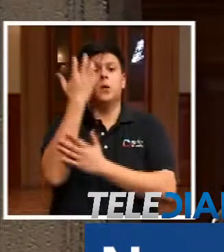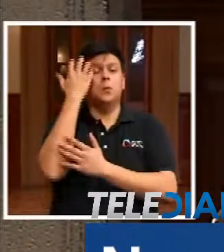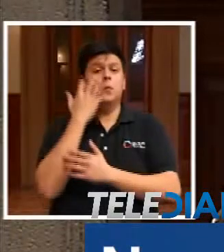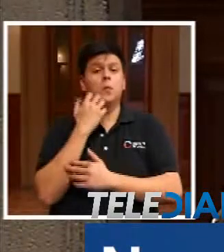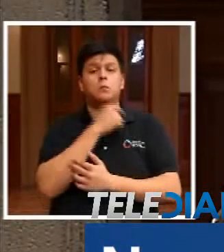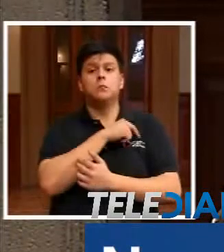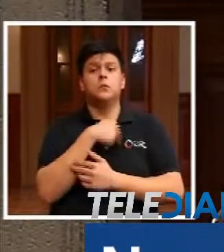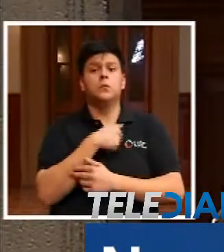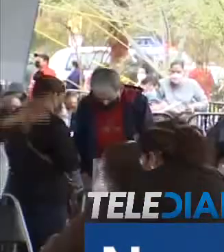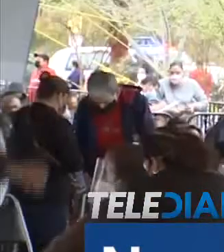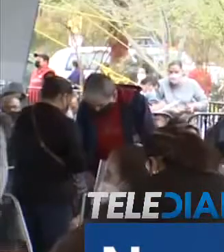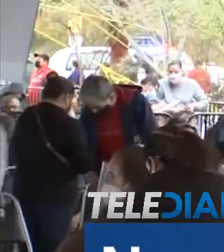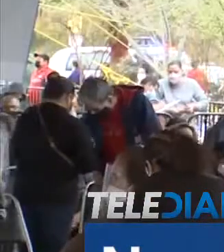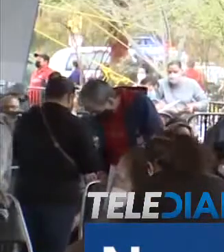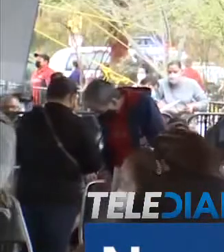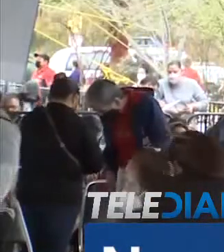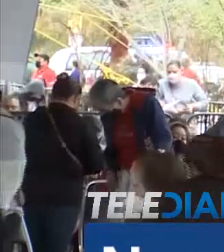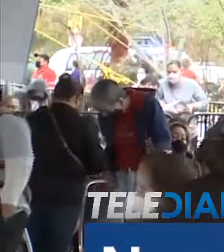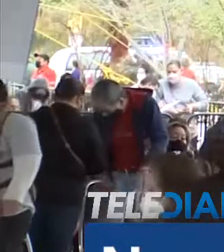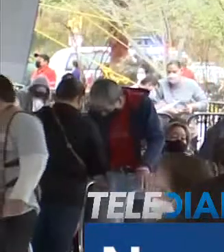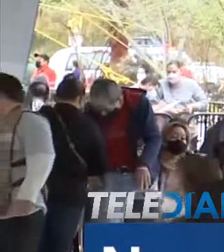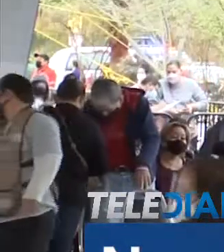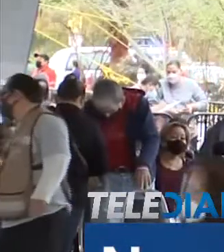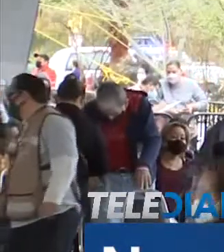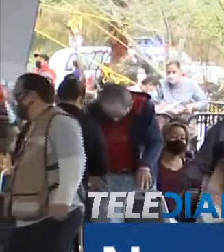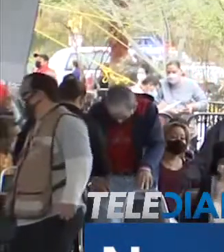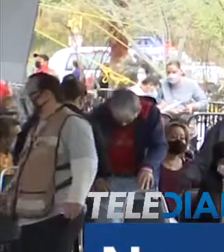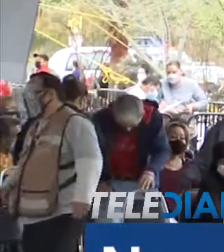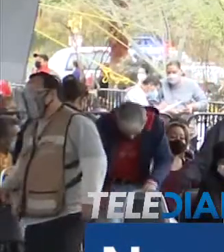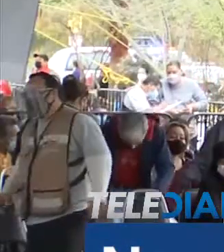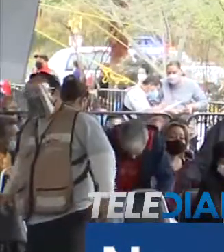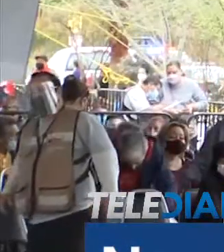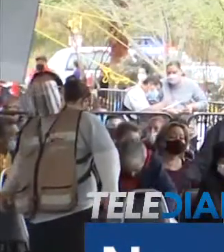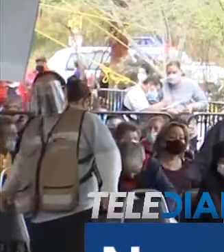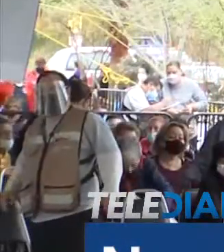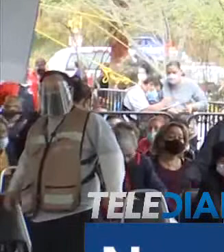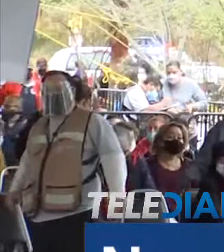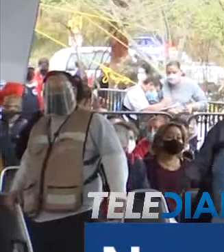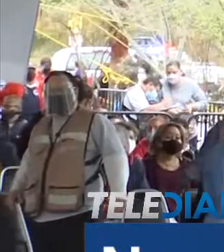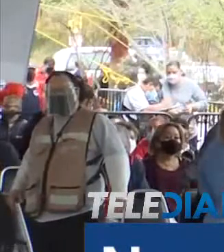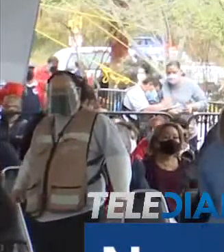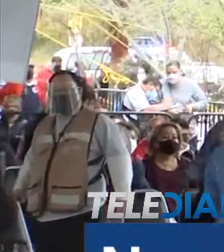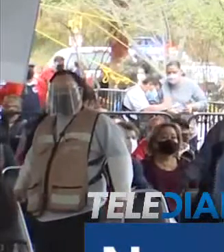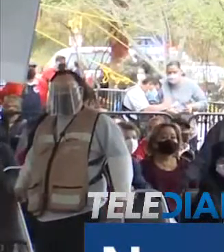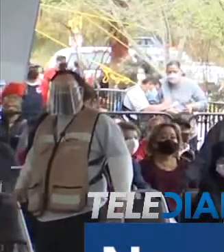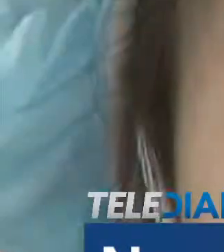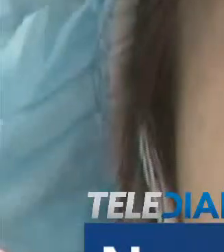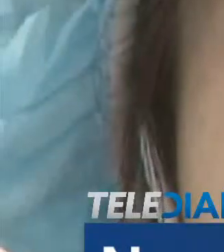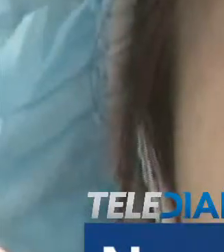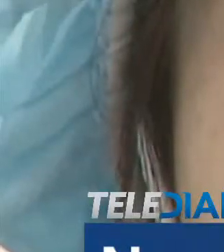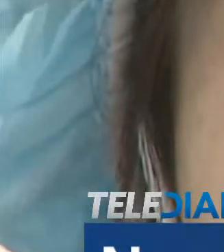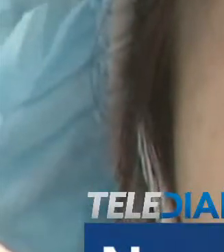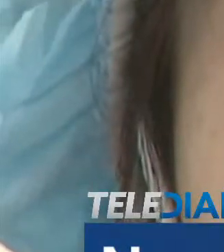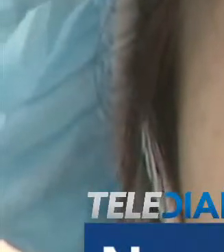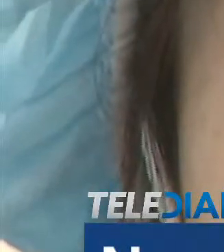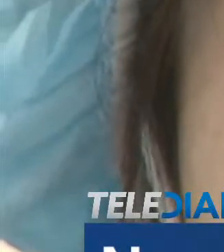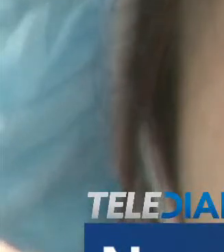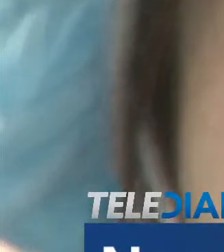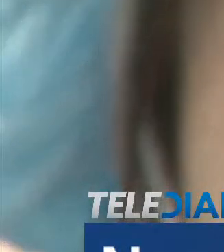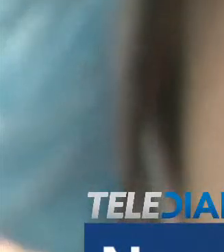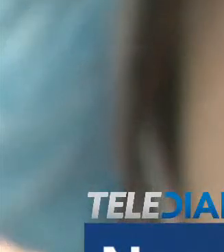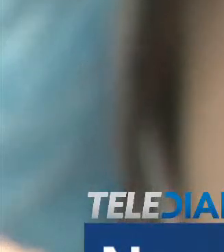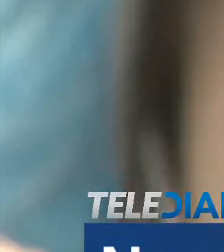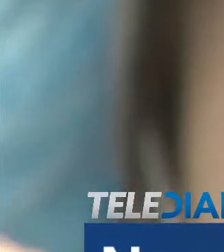las utilizaremos. Mientras que en Nuevo León fueron 4.680 vacunas las que no estaban en temperatura